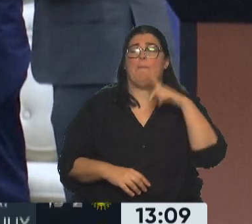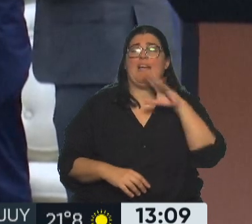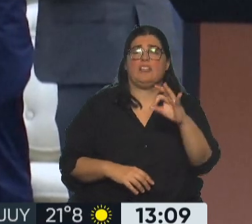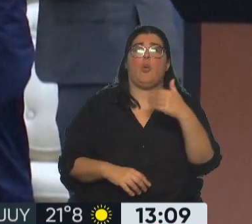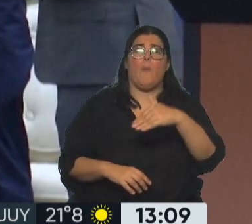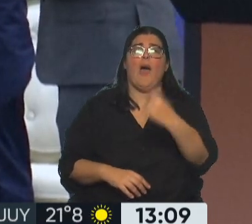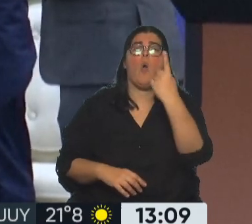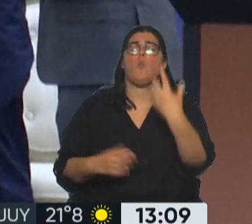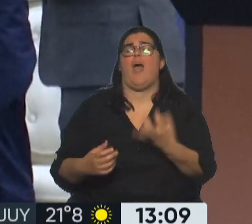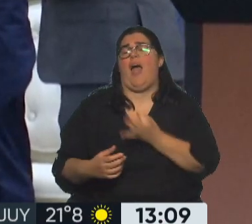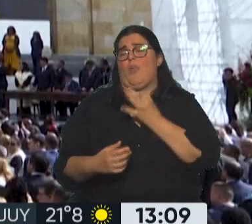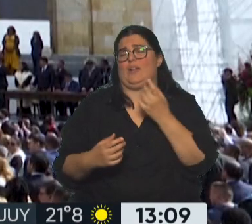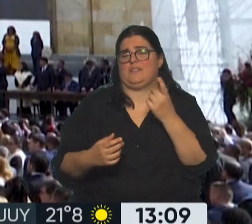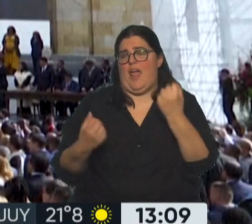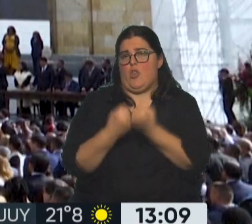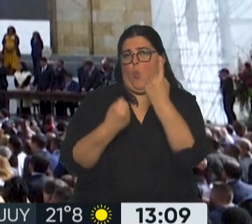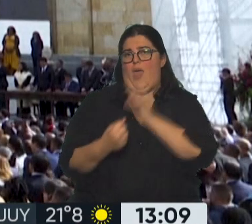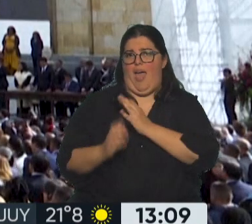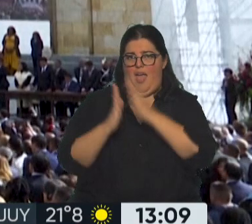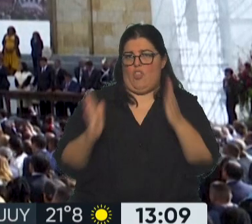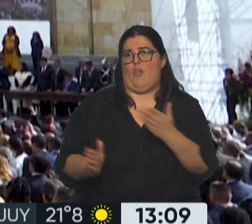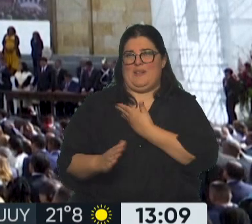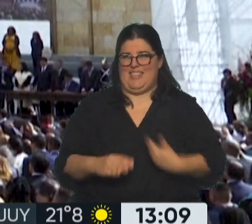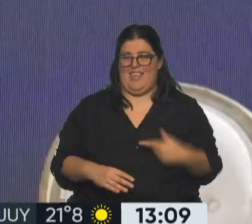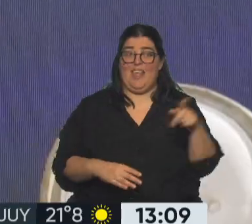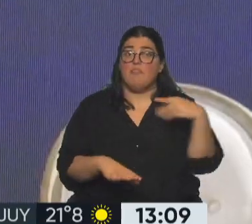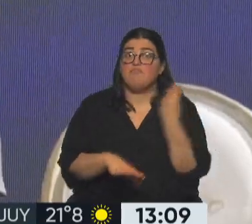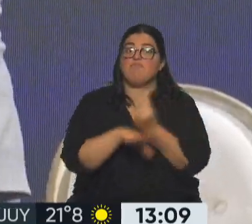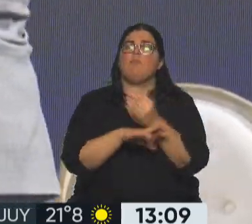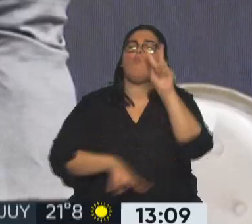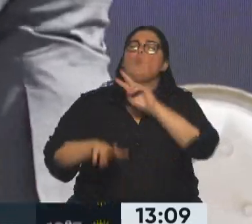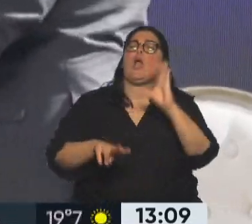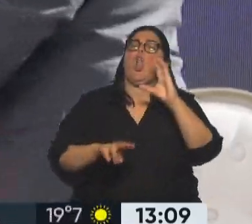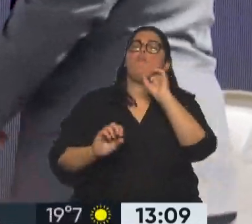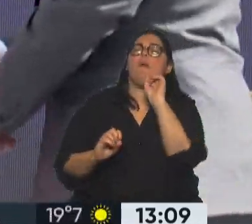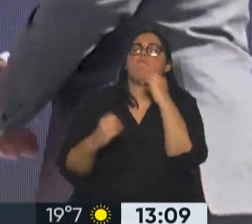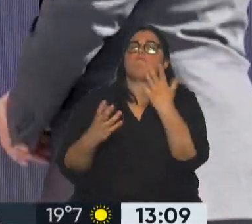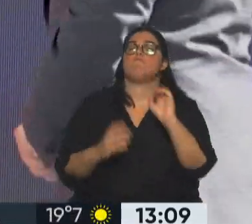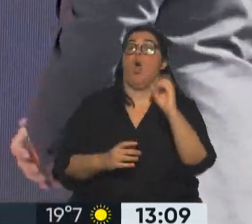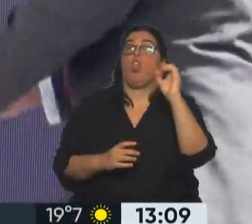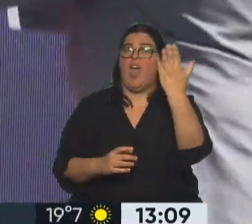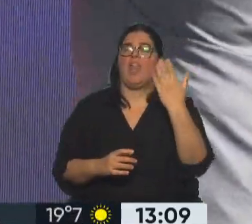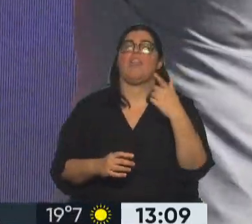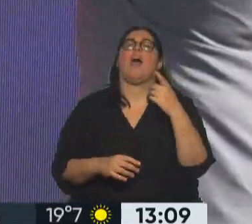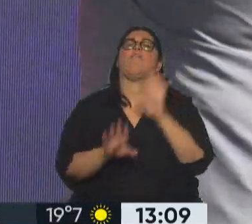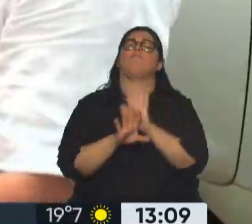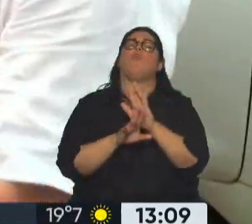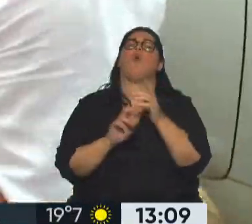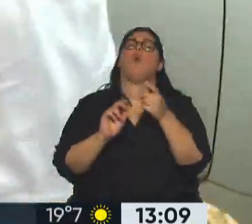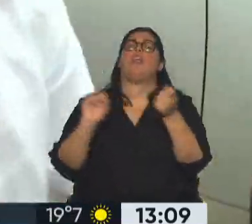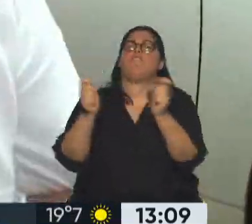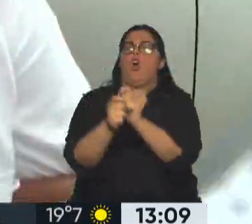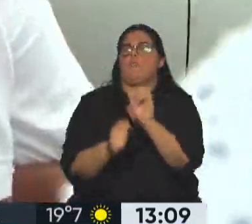al frente del gobierno. Desde que asumió, intenta modernizar al país y reducir la desigualdad impulsando una ambiciosa agenda de